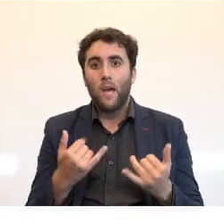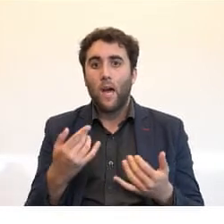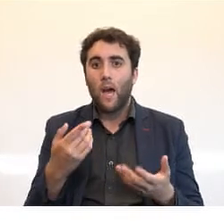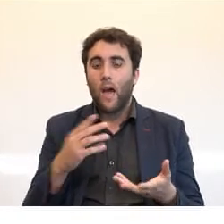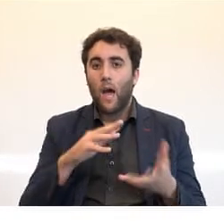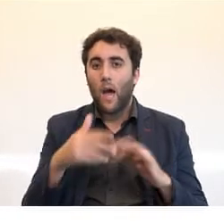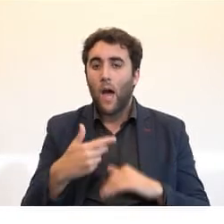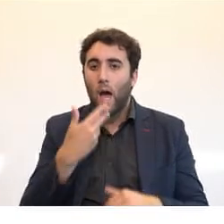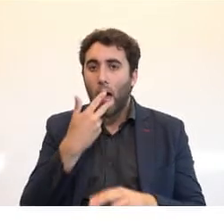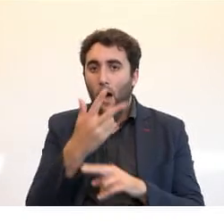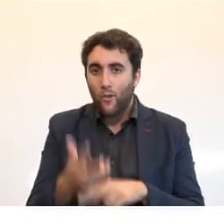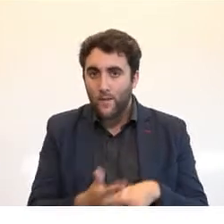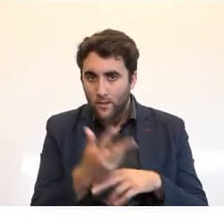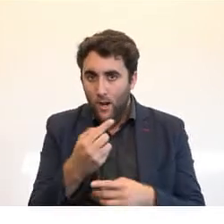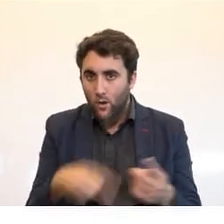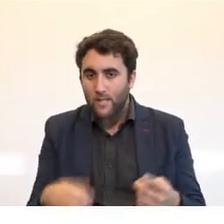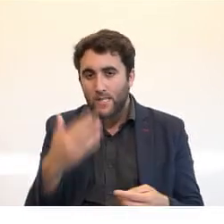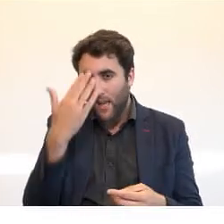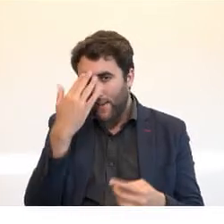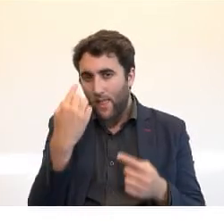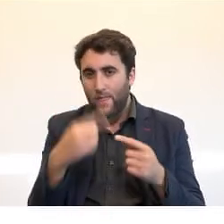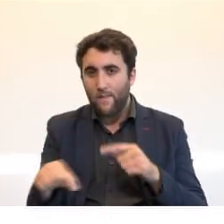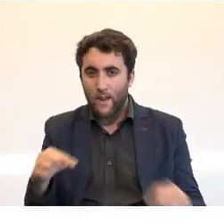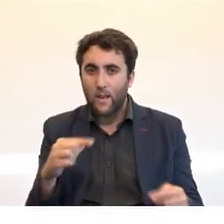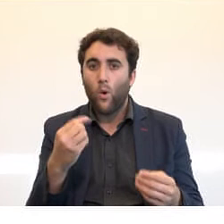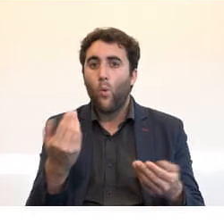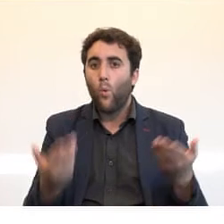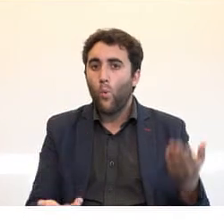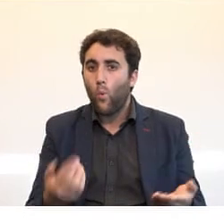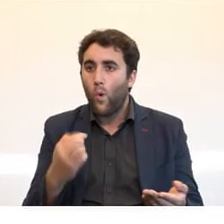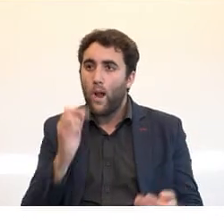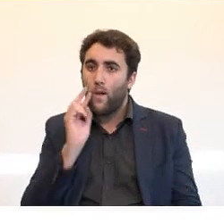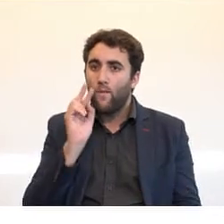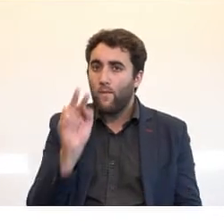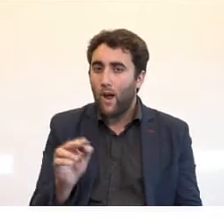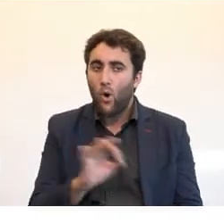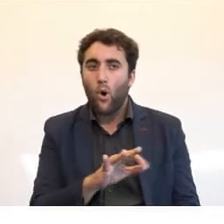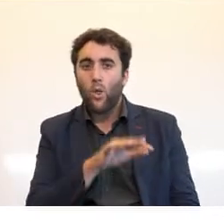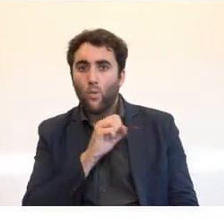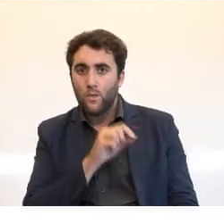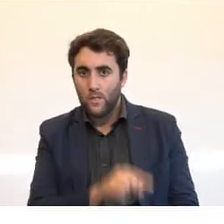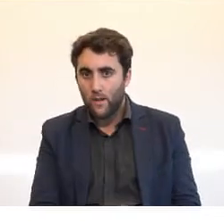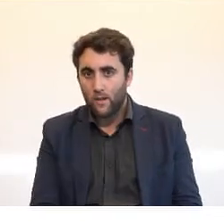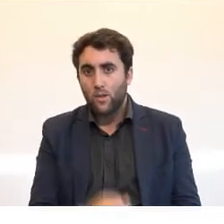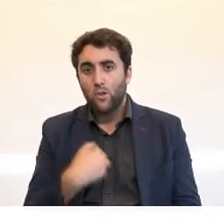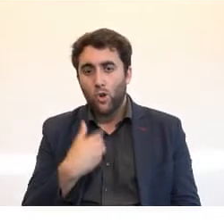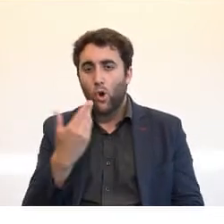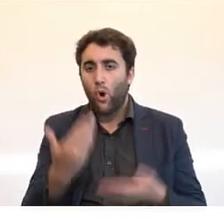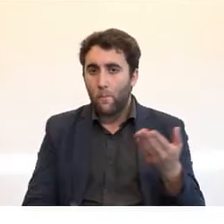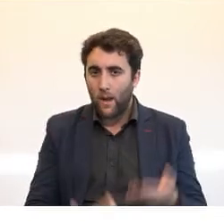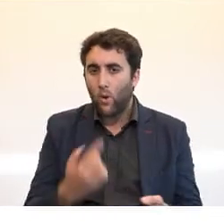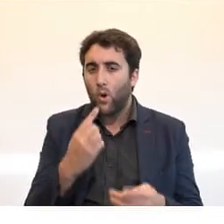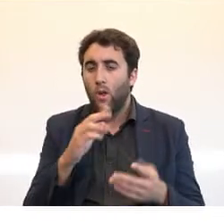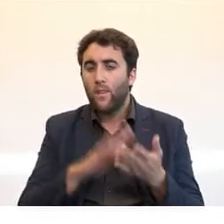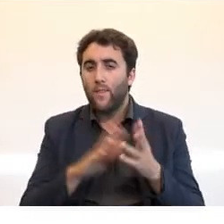nuestros ciudadanos saben diferenciar entre lo que significa ver y lo que significa mirar. Y os comparto algunos datos que tienen que ver